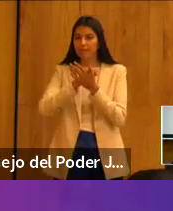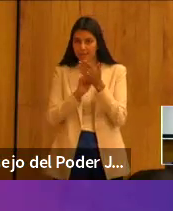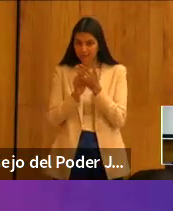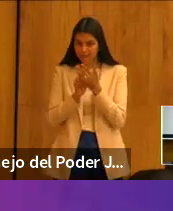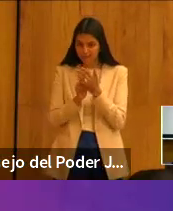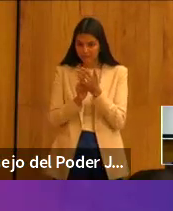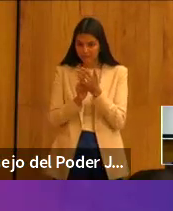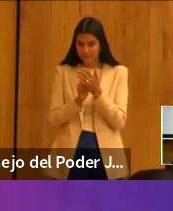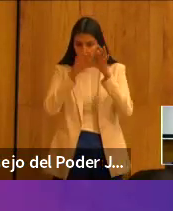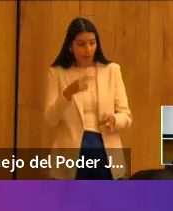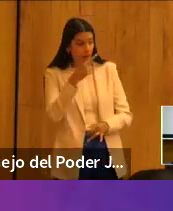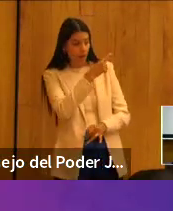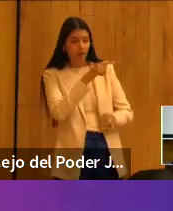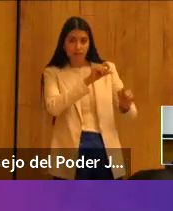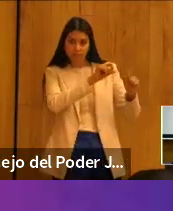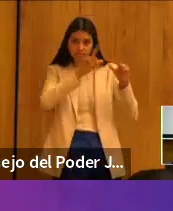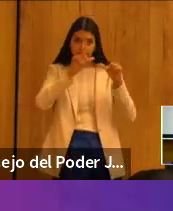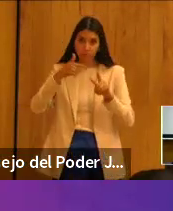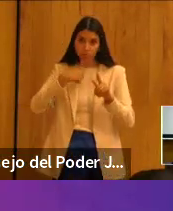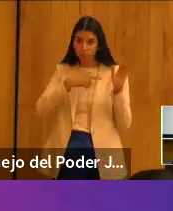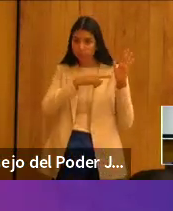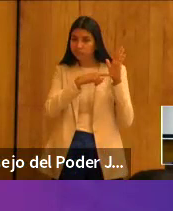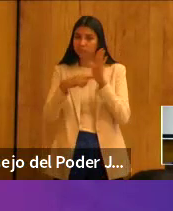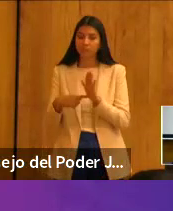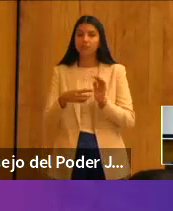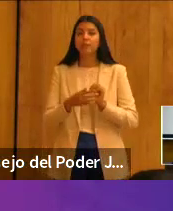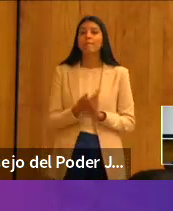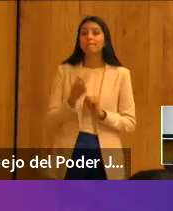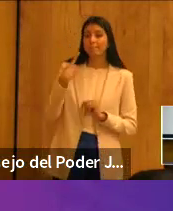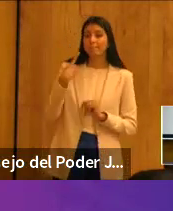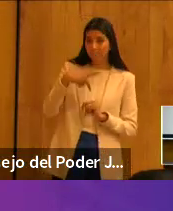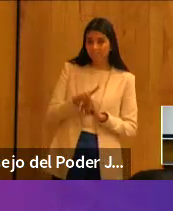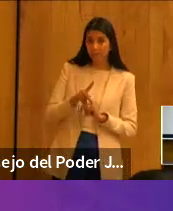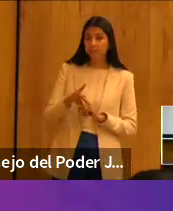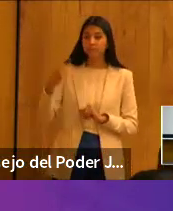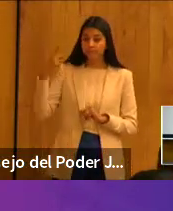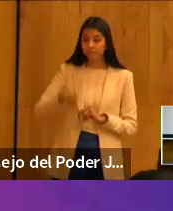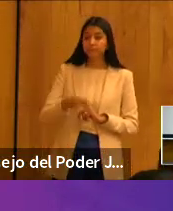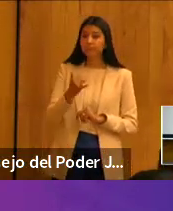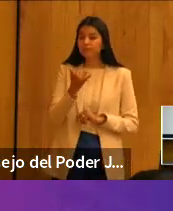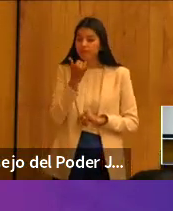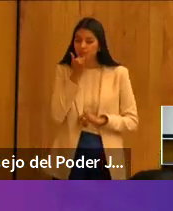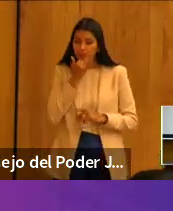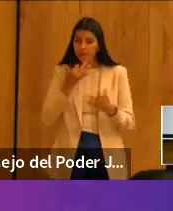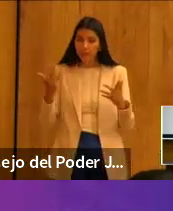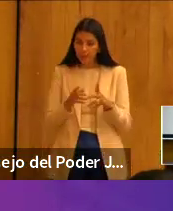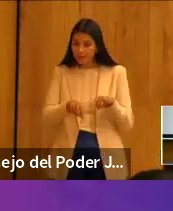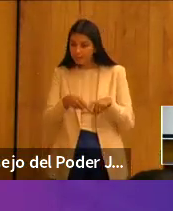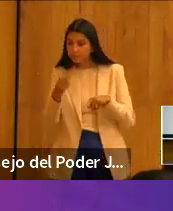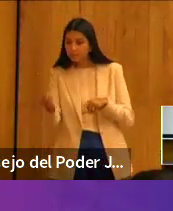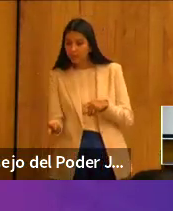bueno, aquí en la presentación se las puse, pero ordena que la disculpa se